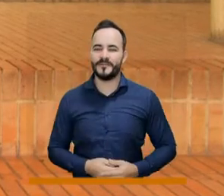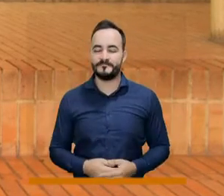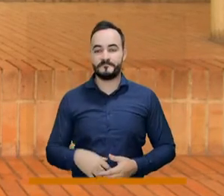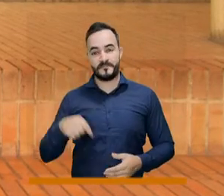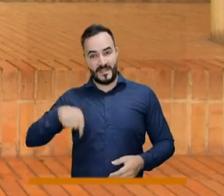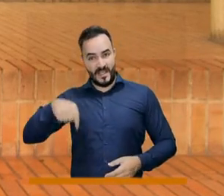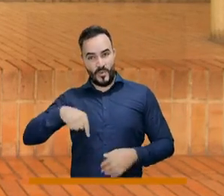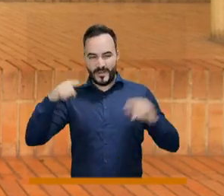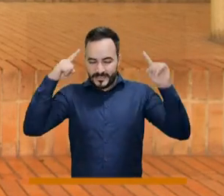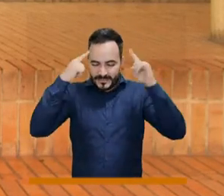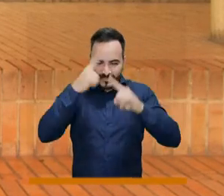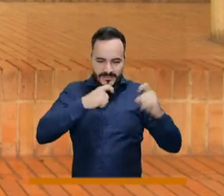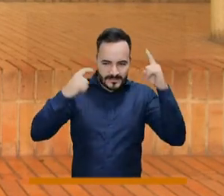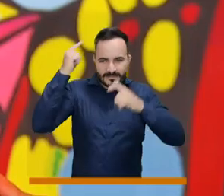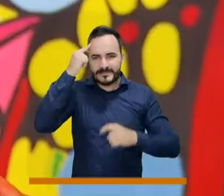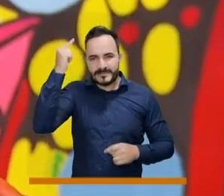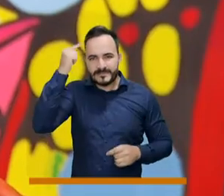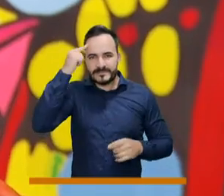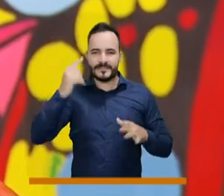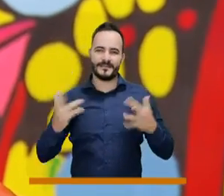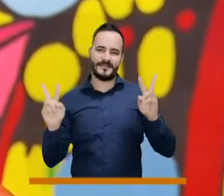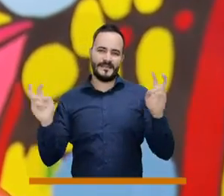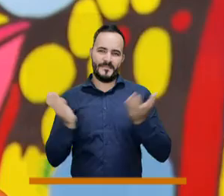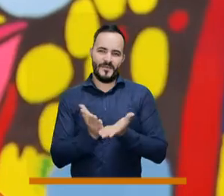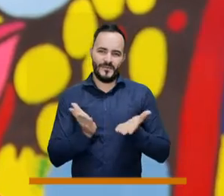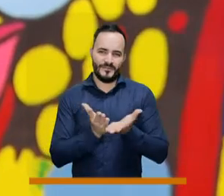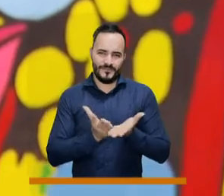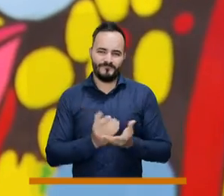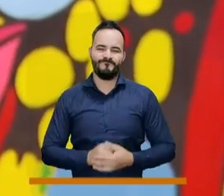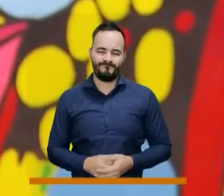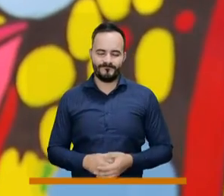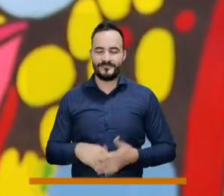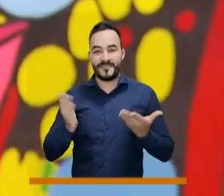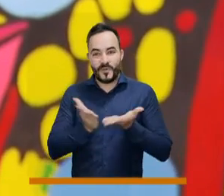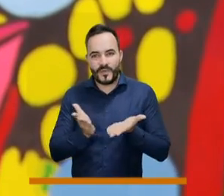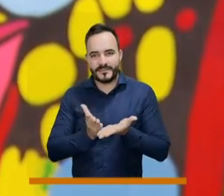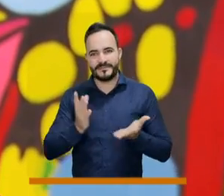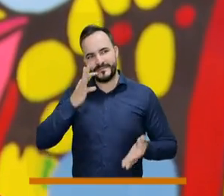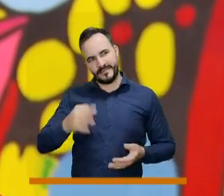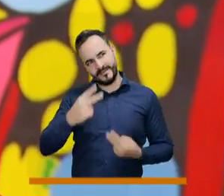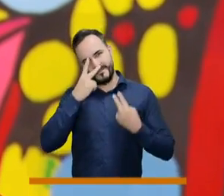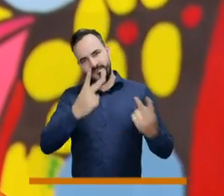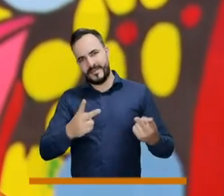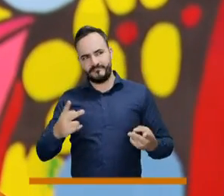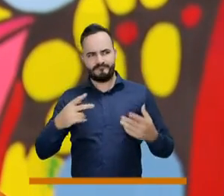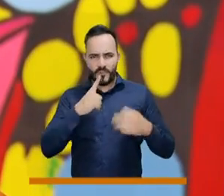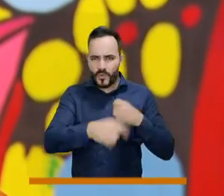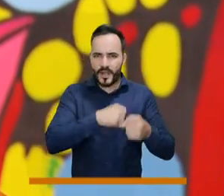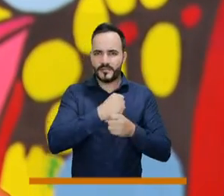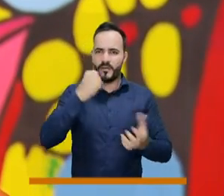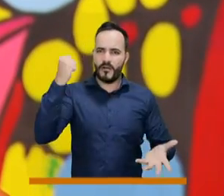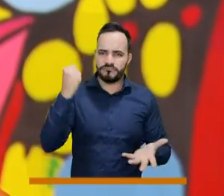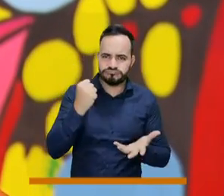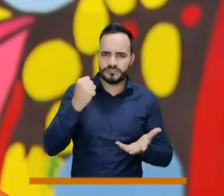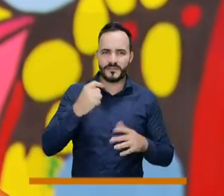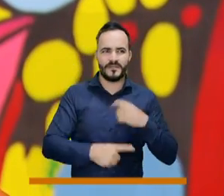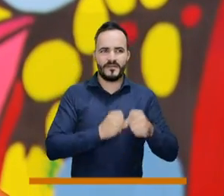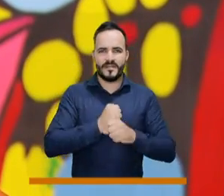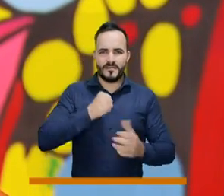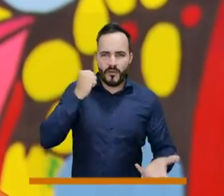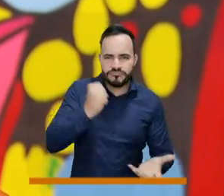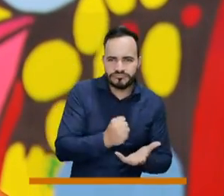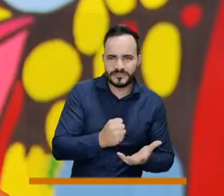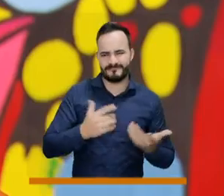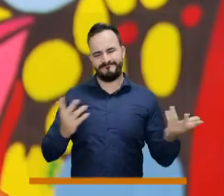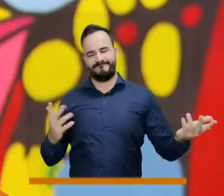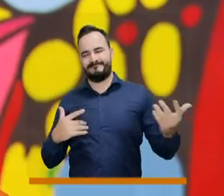momentos el tema que me tiene reflexionando es el tema de la educación. Como podemos ver, cada año le bajan a la educación y la educación cada vez se